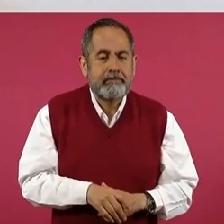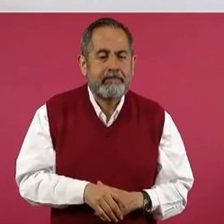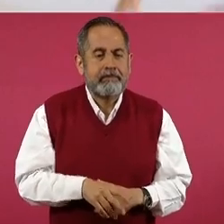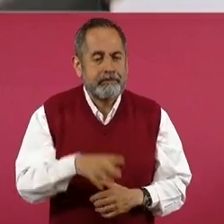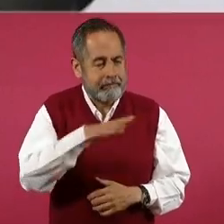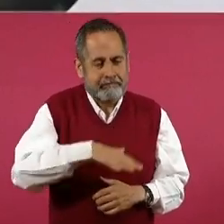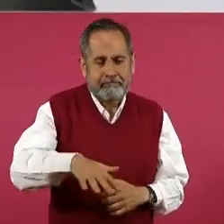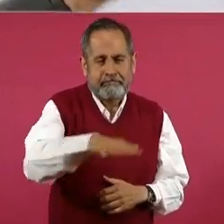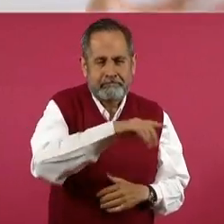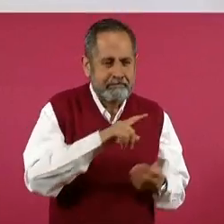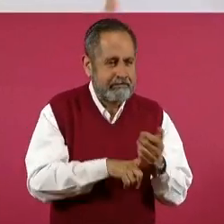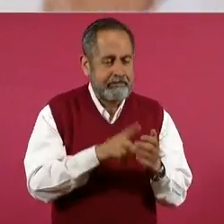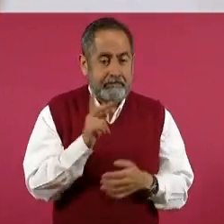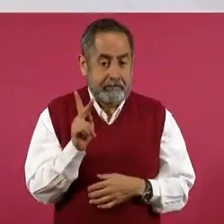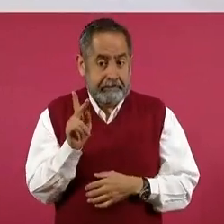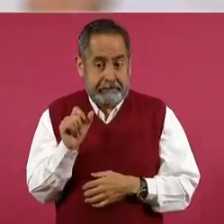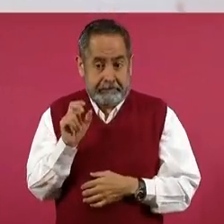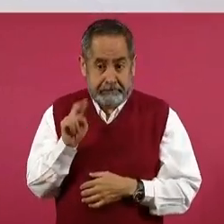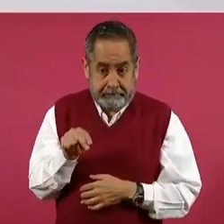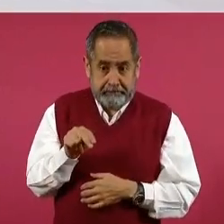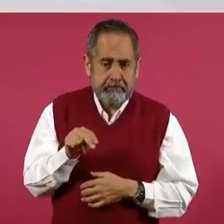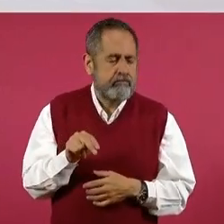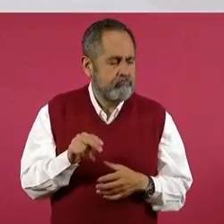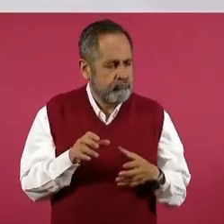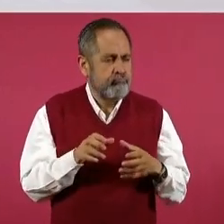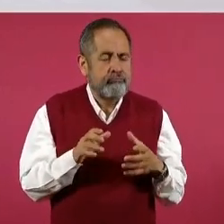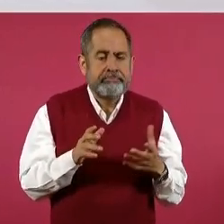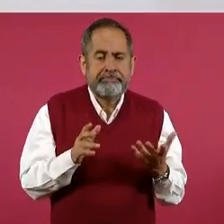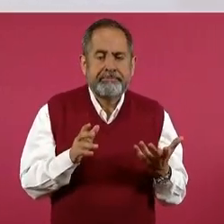los panistas, gente